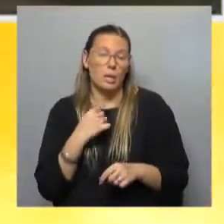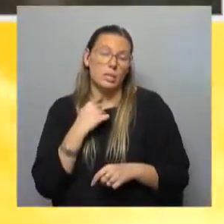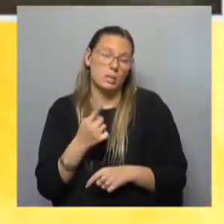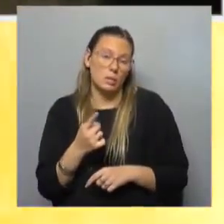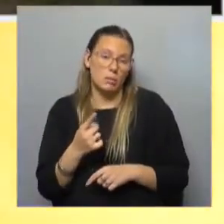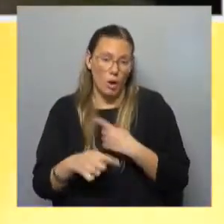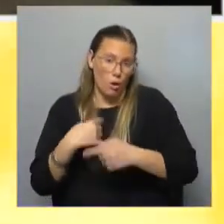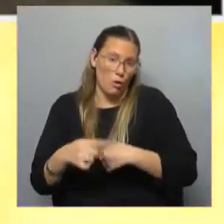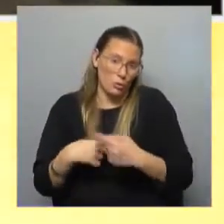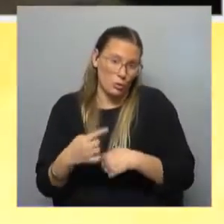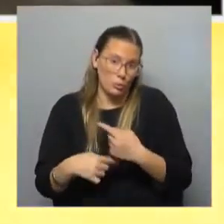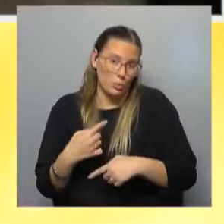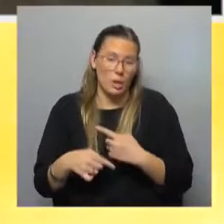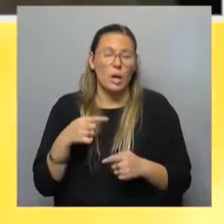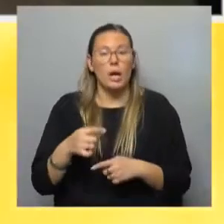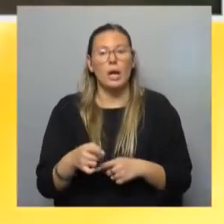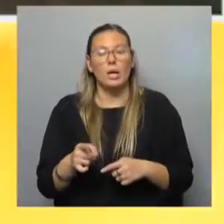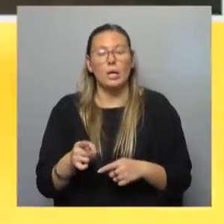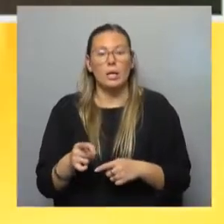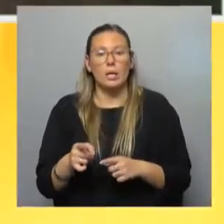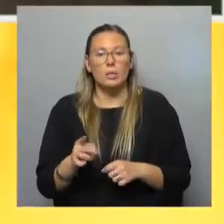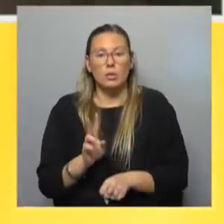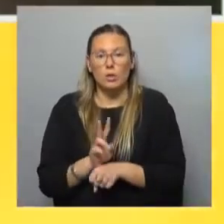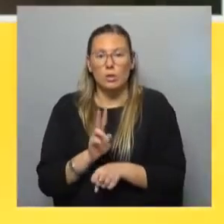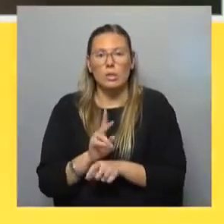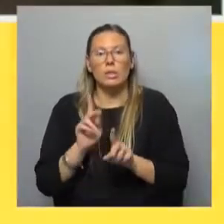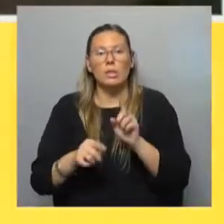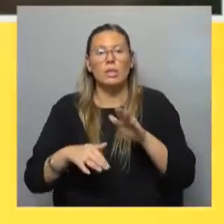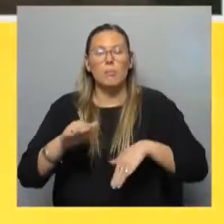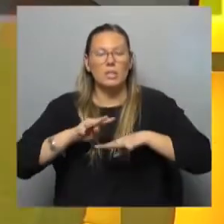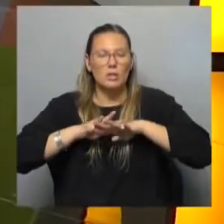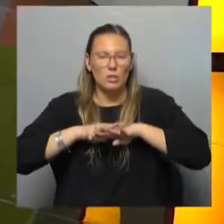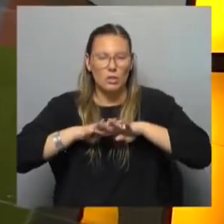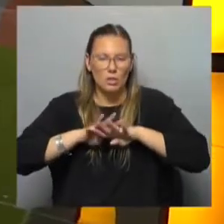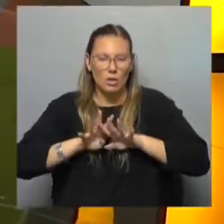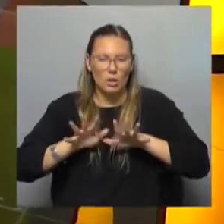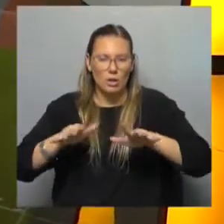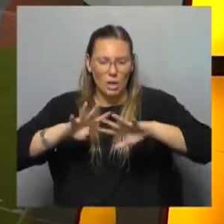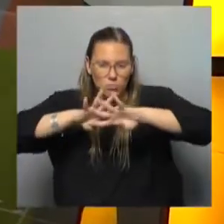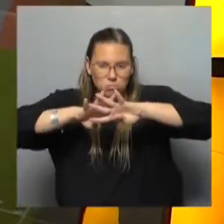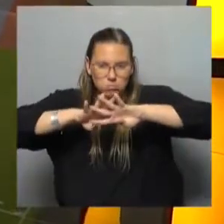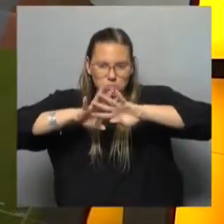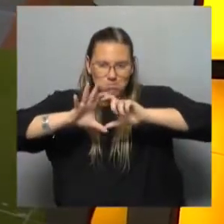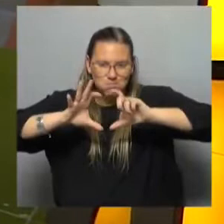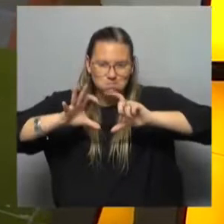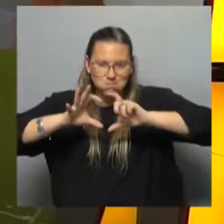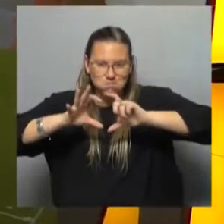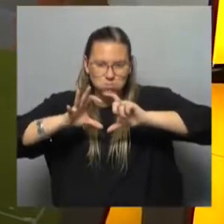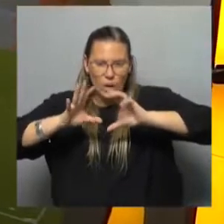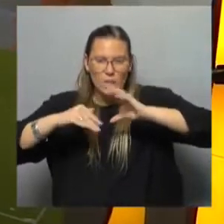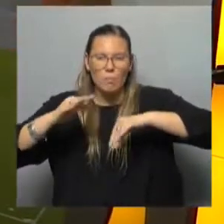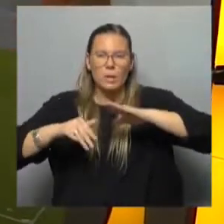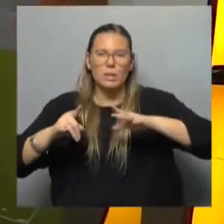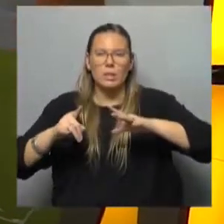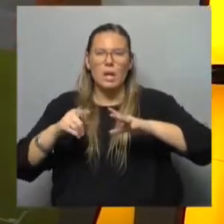y sostenible, ¿no? Claro, y eso se regula, entre otras cosas, por el tipo de red. Para que el agujero de la red es la que determina el